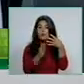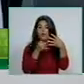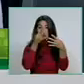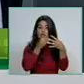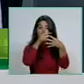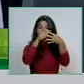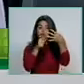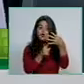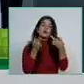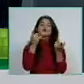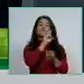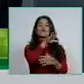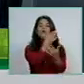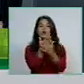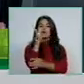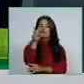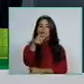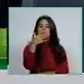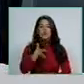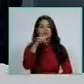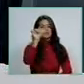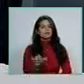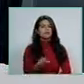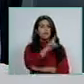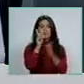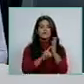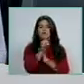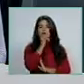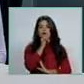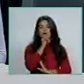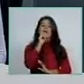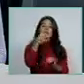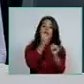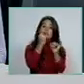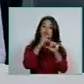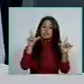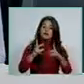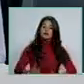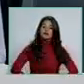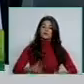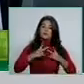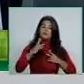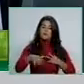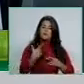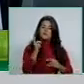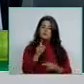lunes a viernes, donde va a obtener, por supuesto, estas y otras informaciones a través de nuestra página web